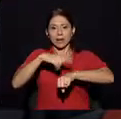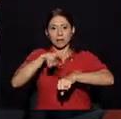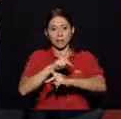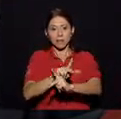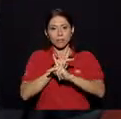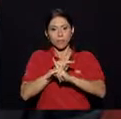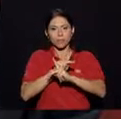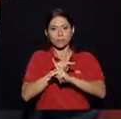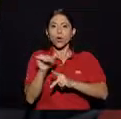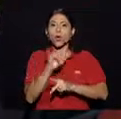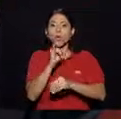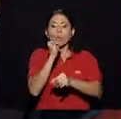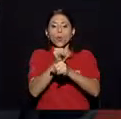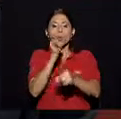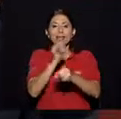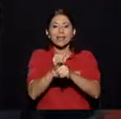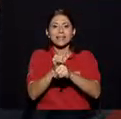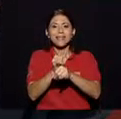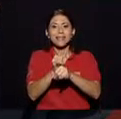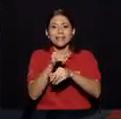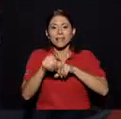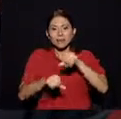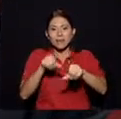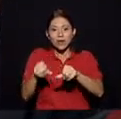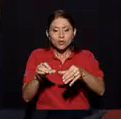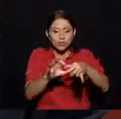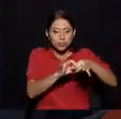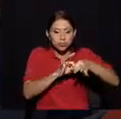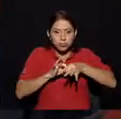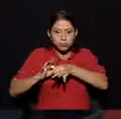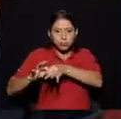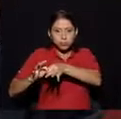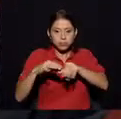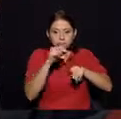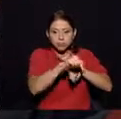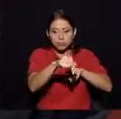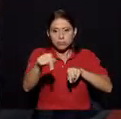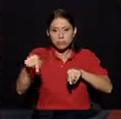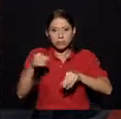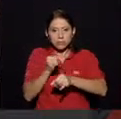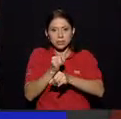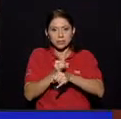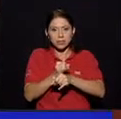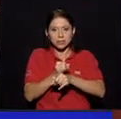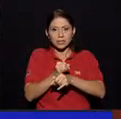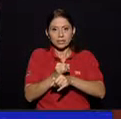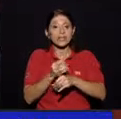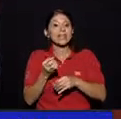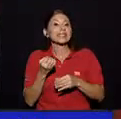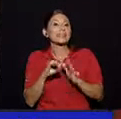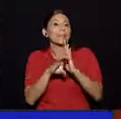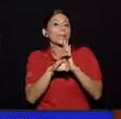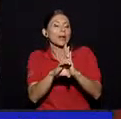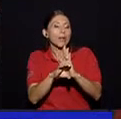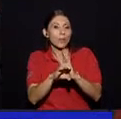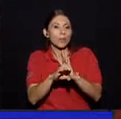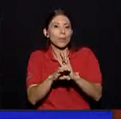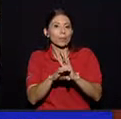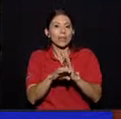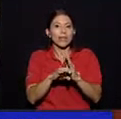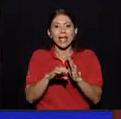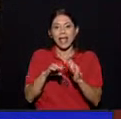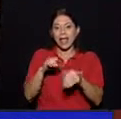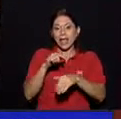Protección como un ente articulado de esfuerzos de todas las instituciones. Si el ATAP de Leváiz